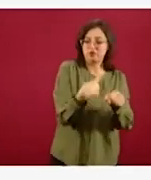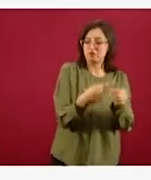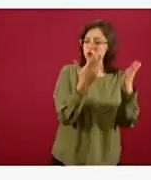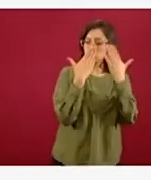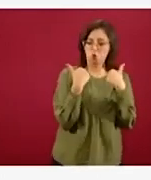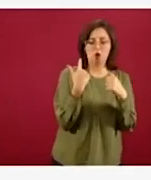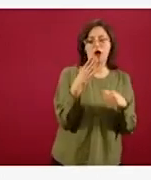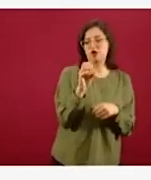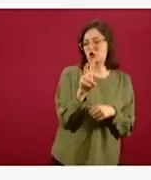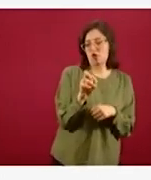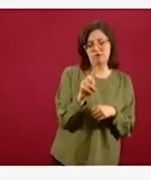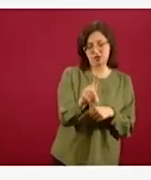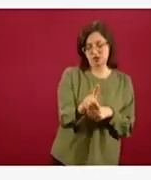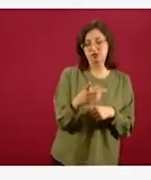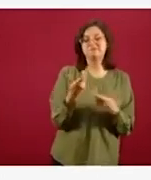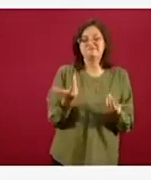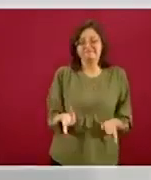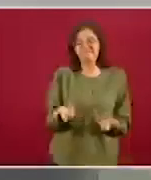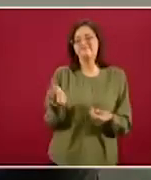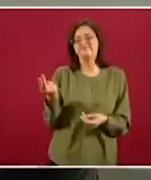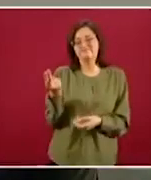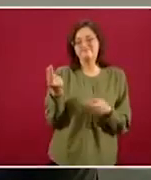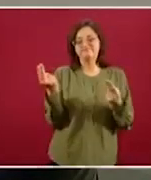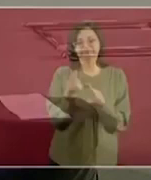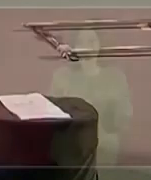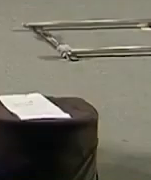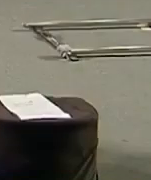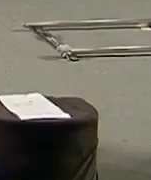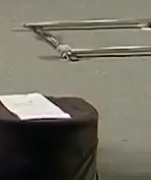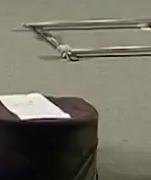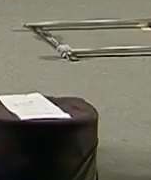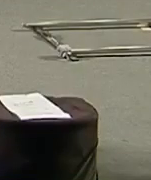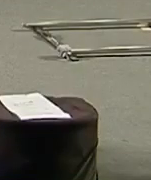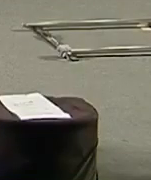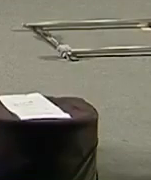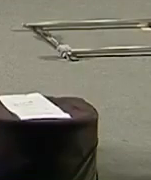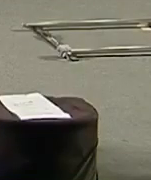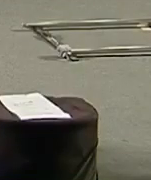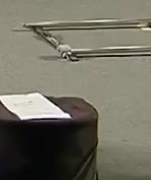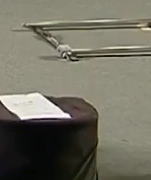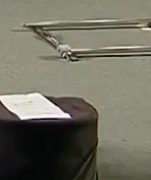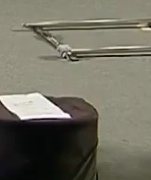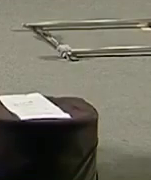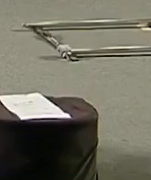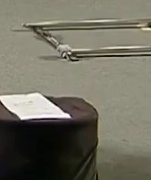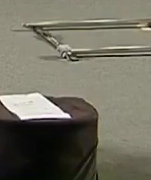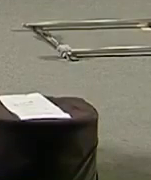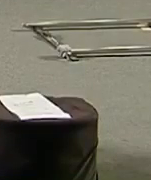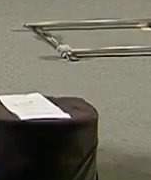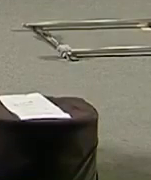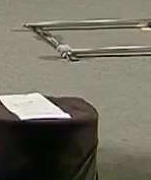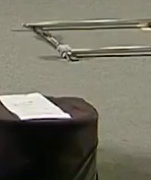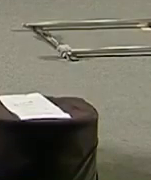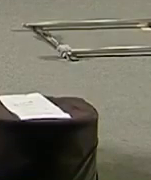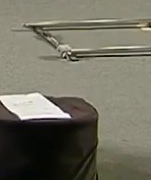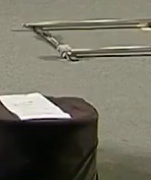tienen COVID-19, porque se requiere de esa interacción entre unos y otros para poder brindar